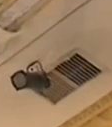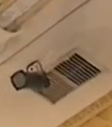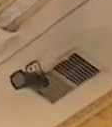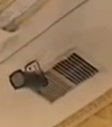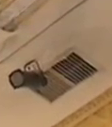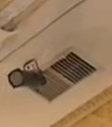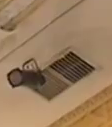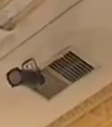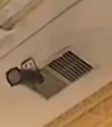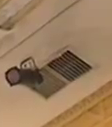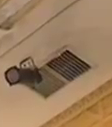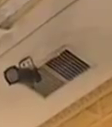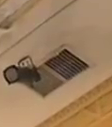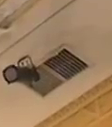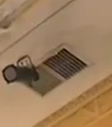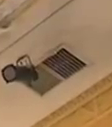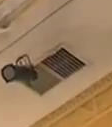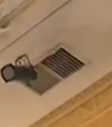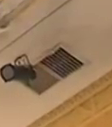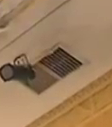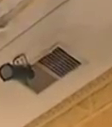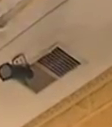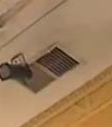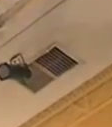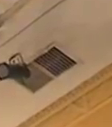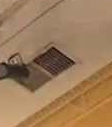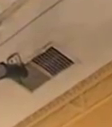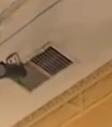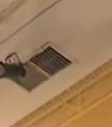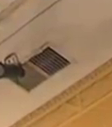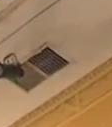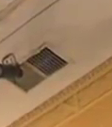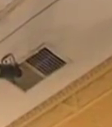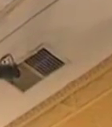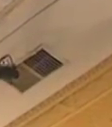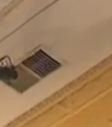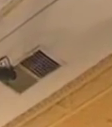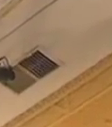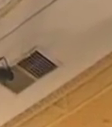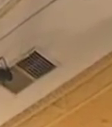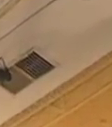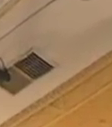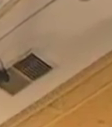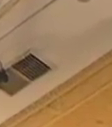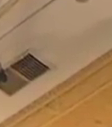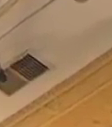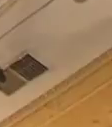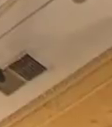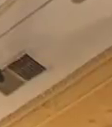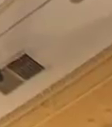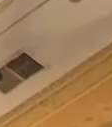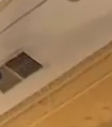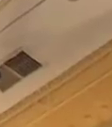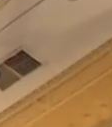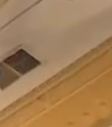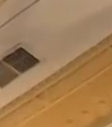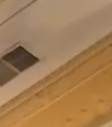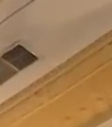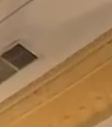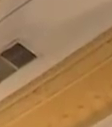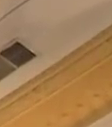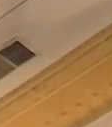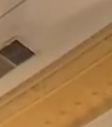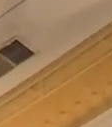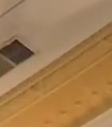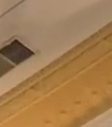vez, precisó que esta ley dará grandes aportes a la diversificación de la economía del país. En este mismo